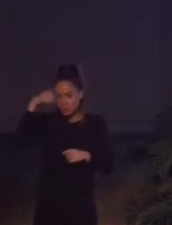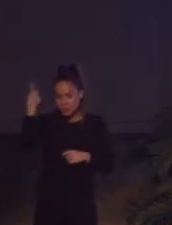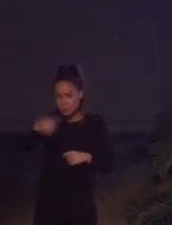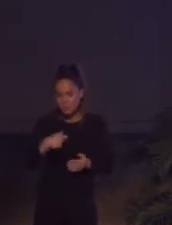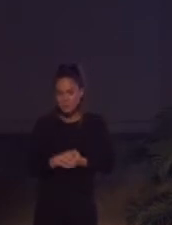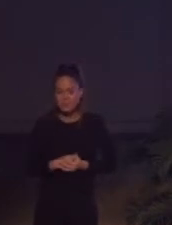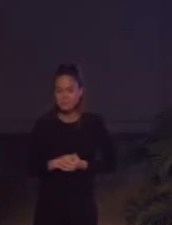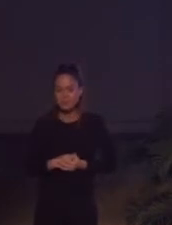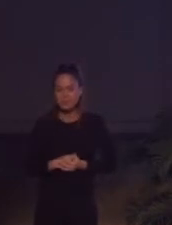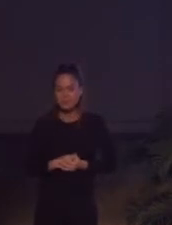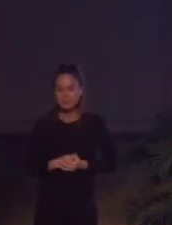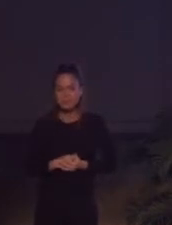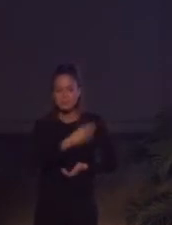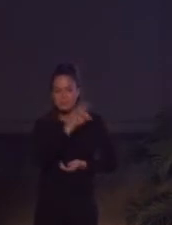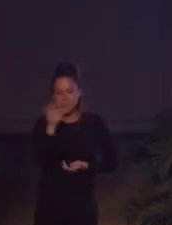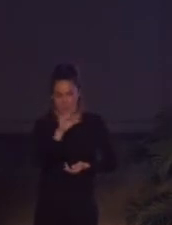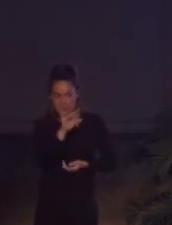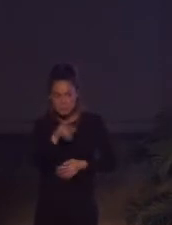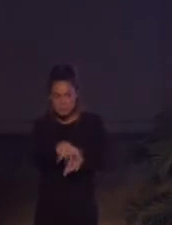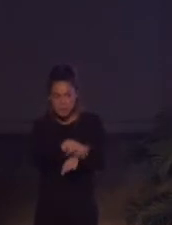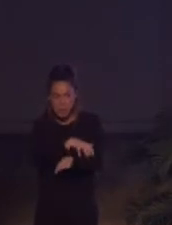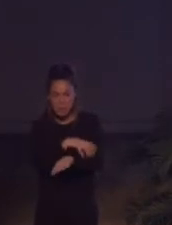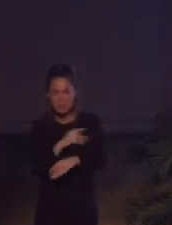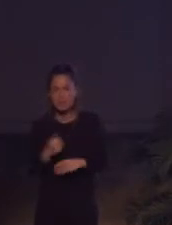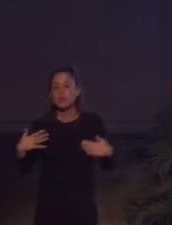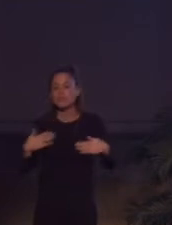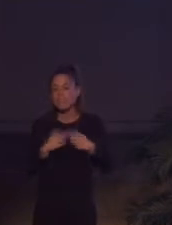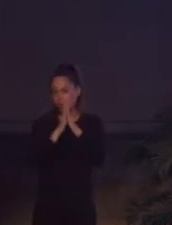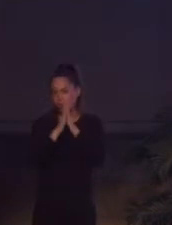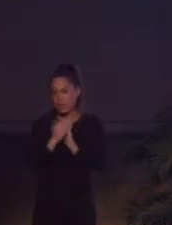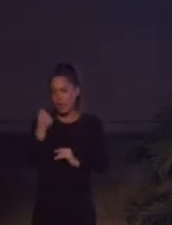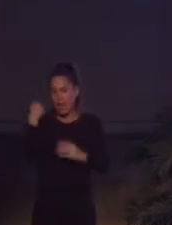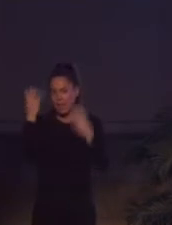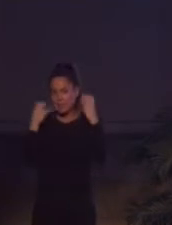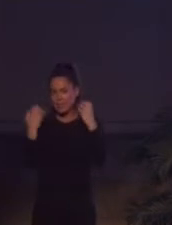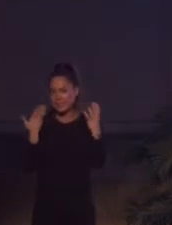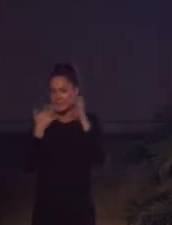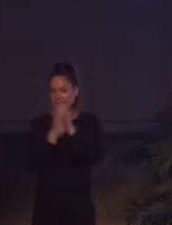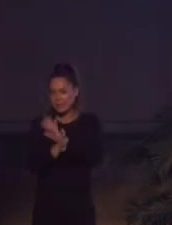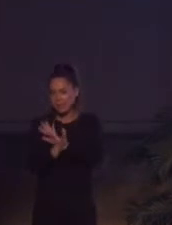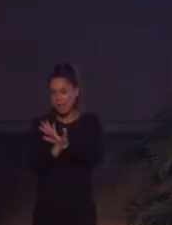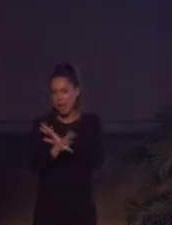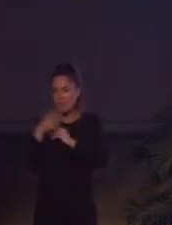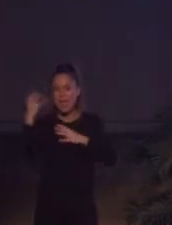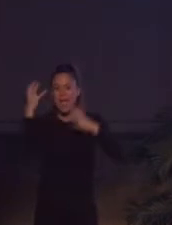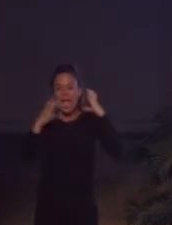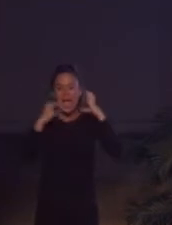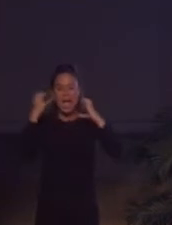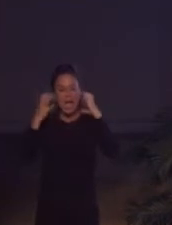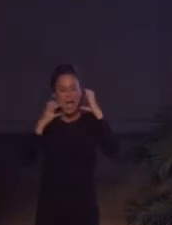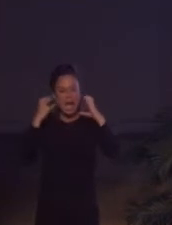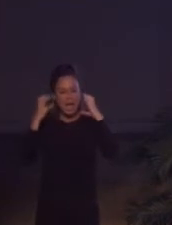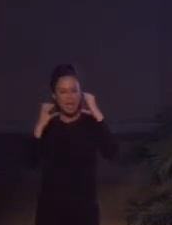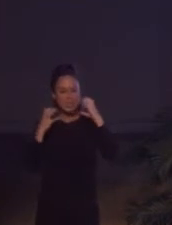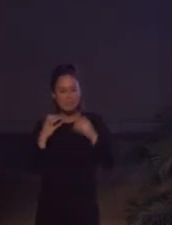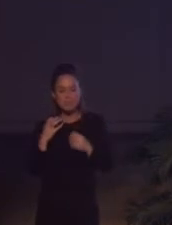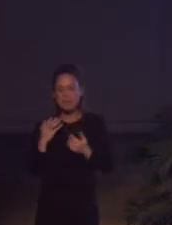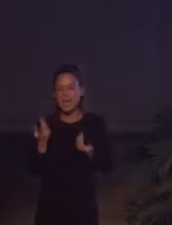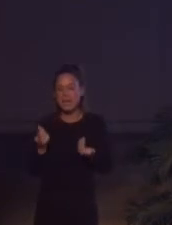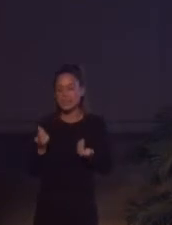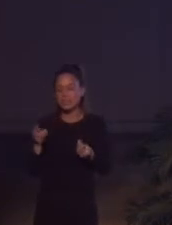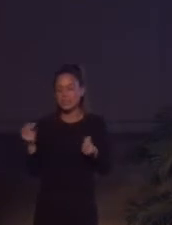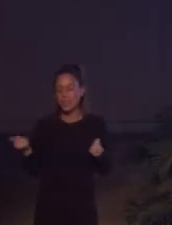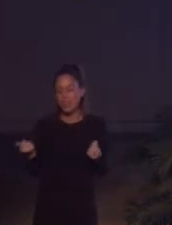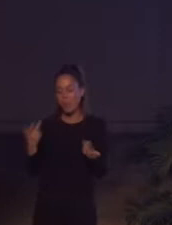un santuario de animales, es un sitio donde, ya he hablado un poco, donde van a parar animales mal considerados de granja, que vienen